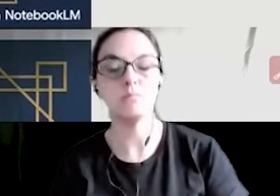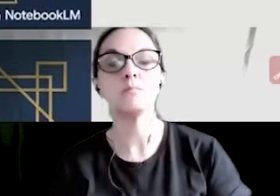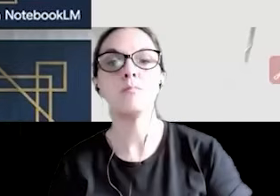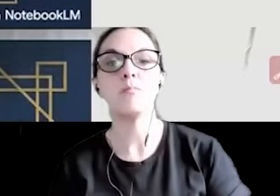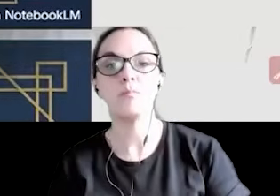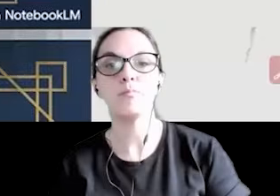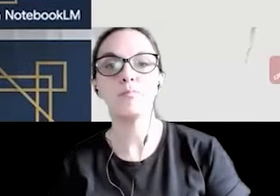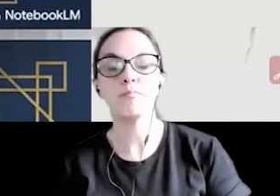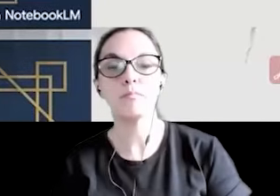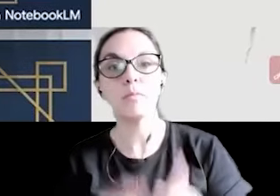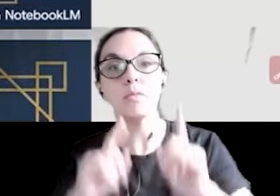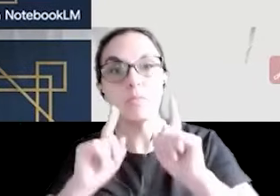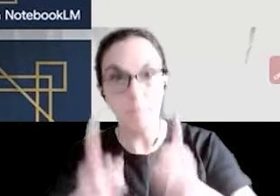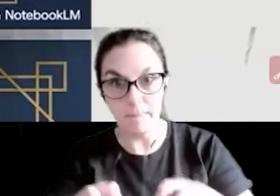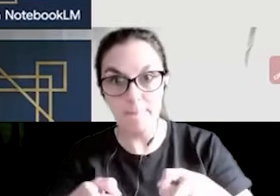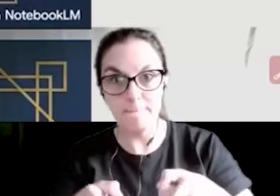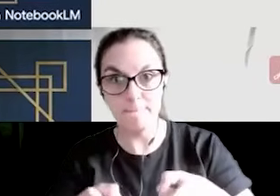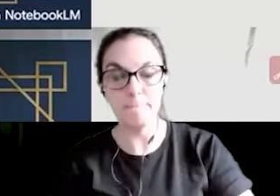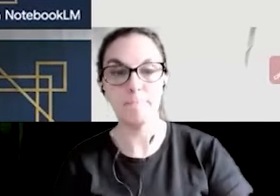Y además,